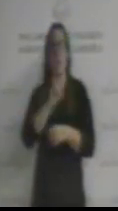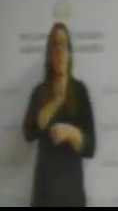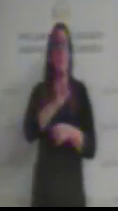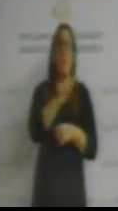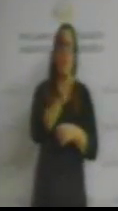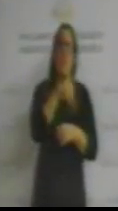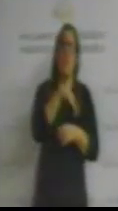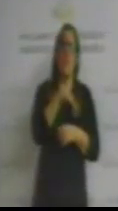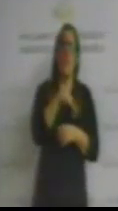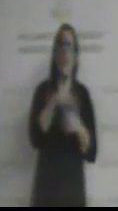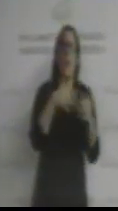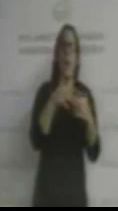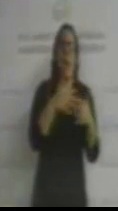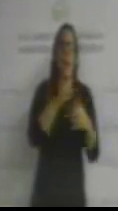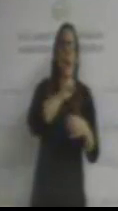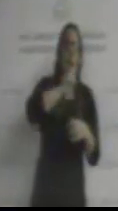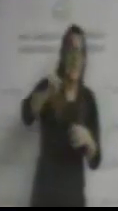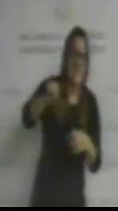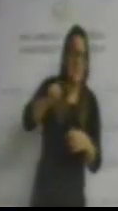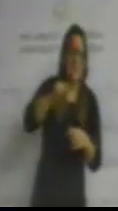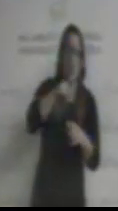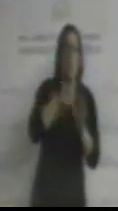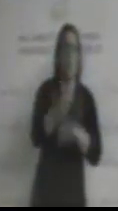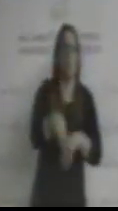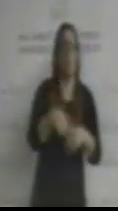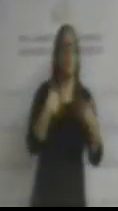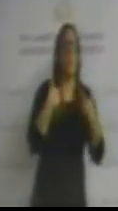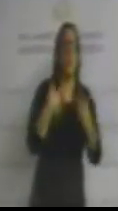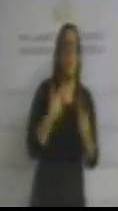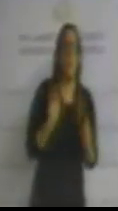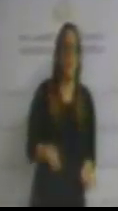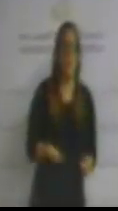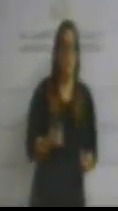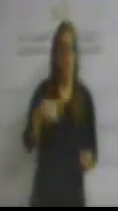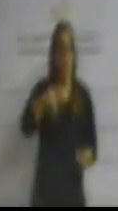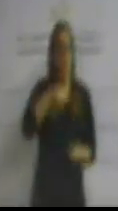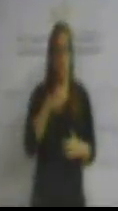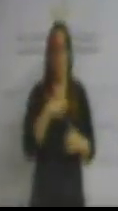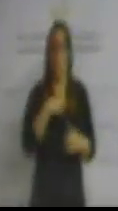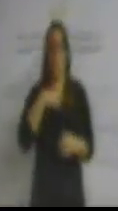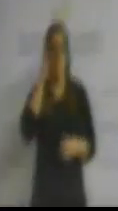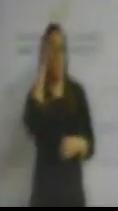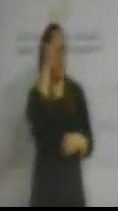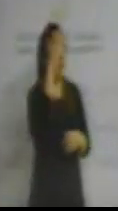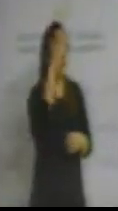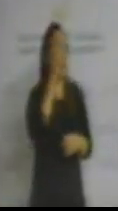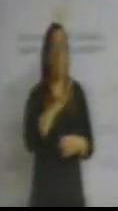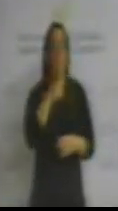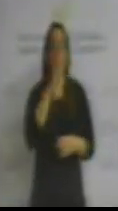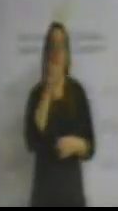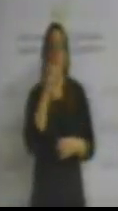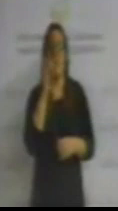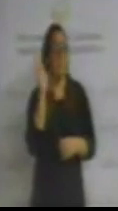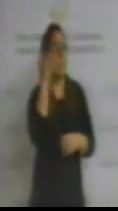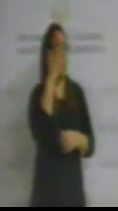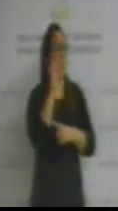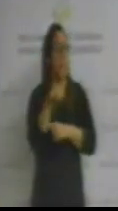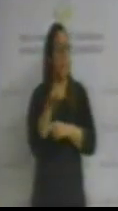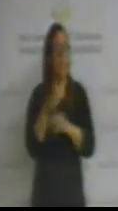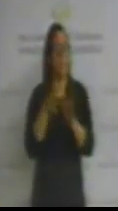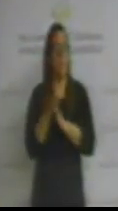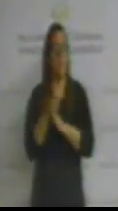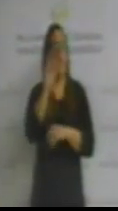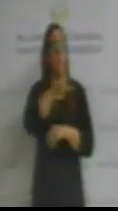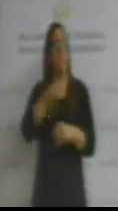una víctima. Ustedes no pueden mirar para otro lado, porque si miran para otro lado, señora Barcos, están dejando a las víctimas del terrorismo a los